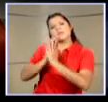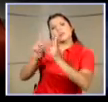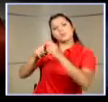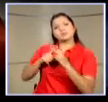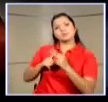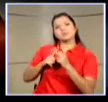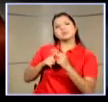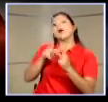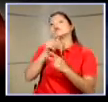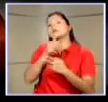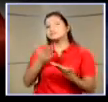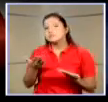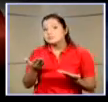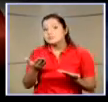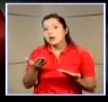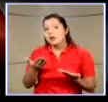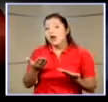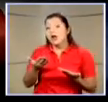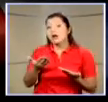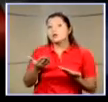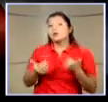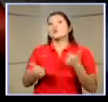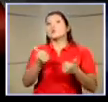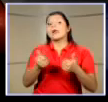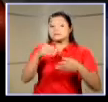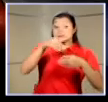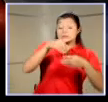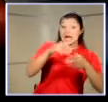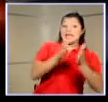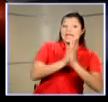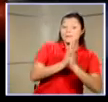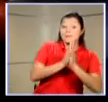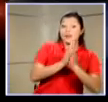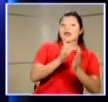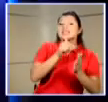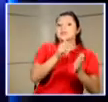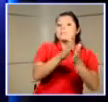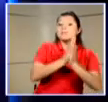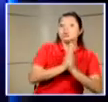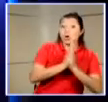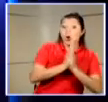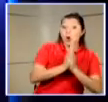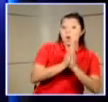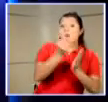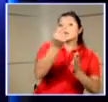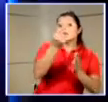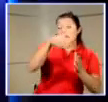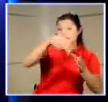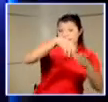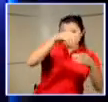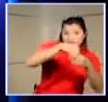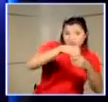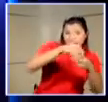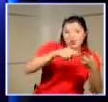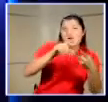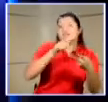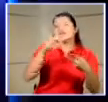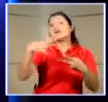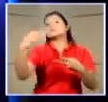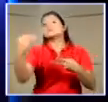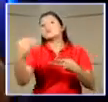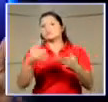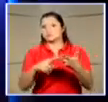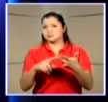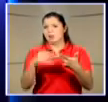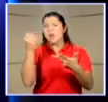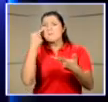acreedores del país? ¿Cuáles son los acreedores internos? ¿Cuáles son los acreedores externos? ¿Por qué no revisamos los intereses? ¿Por